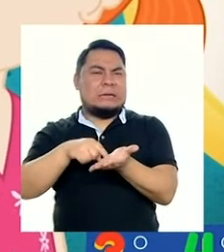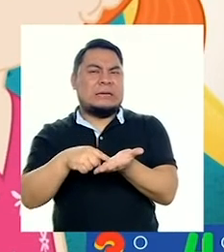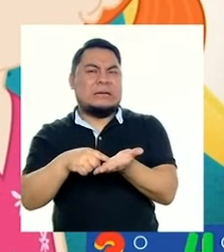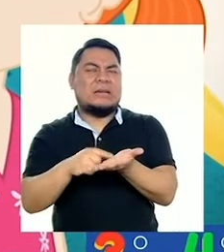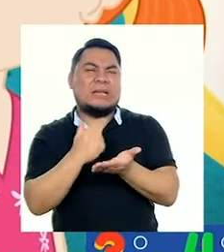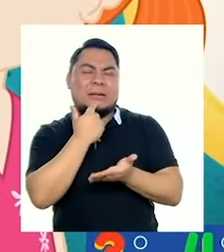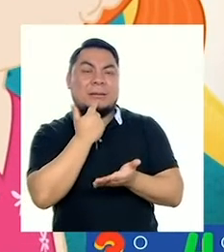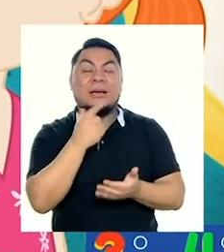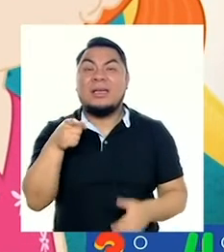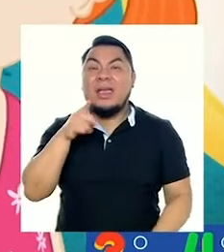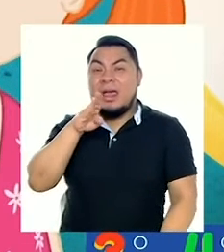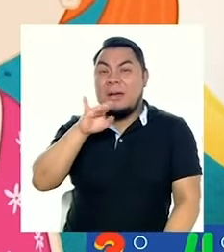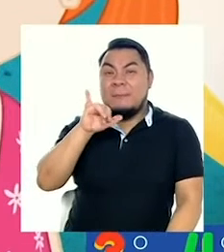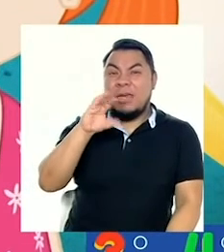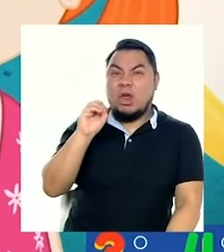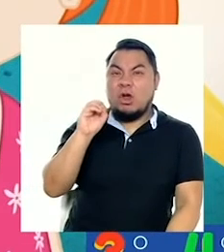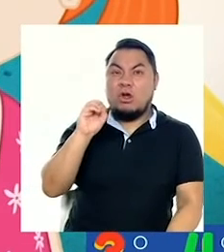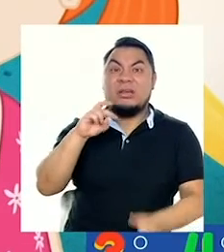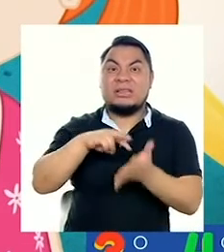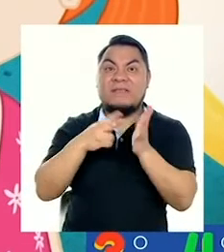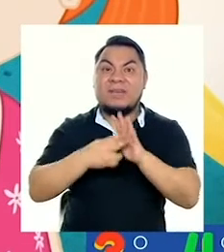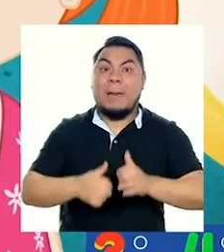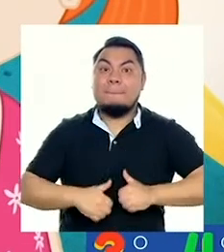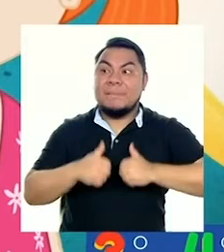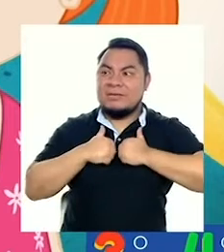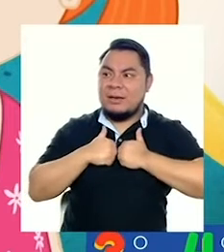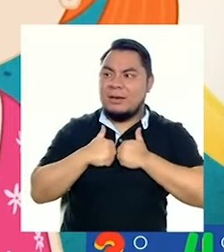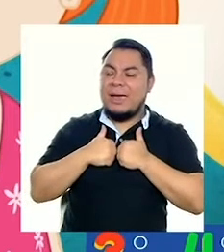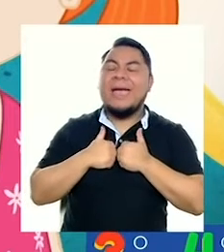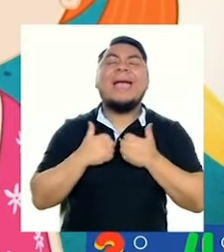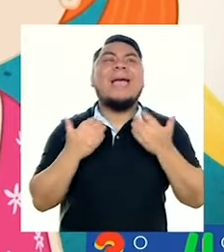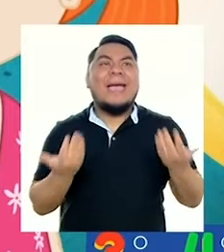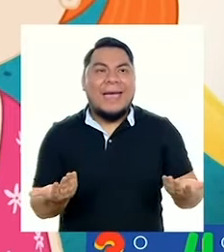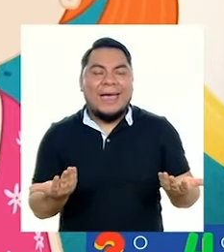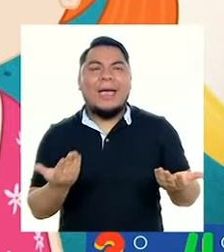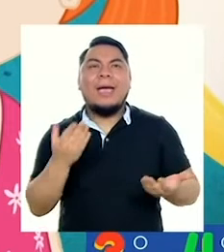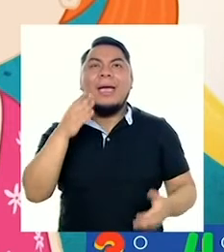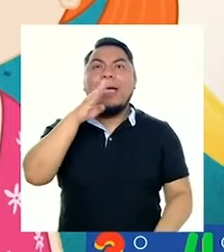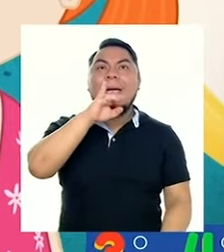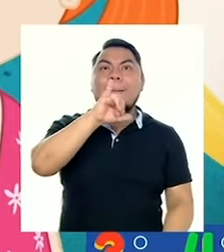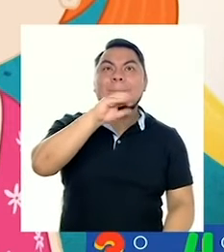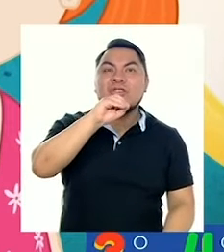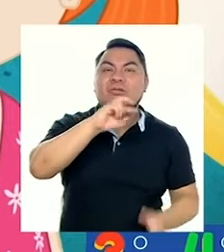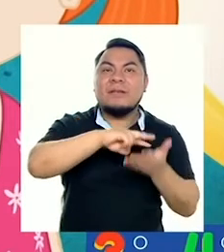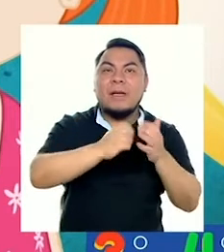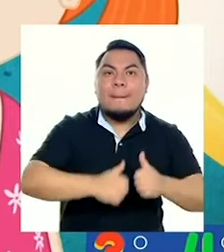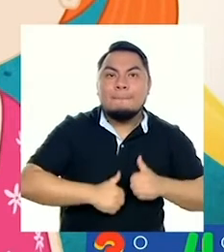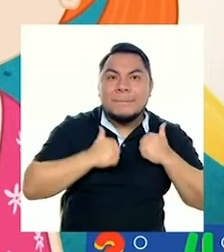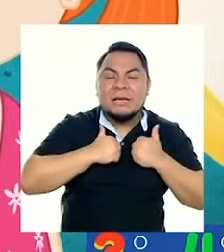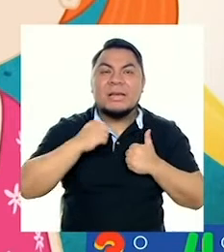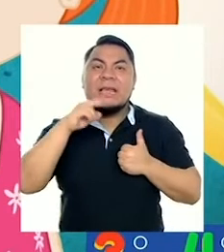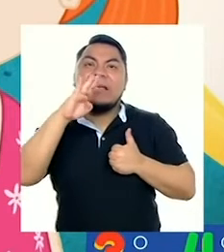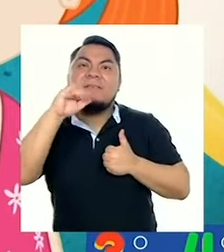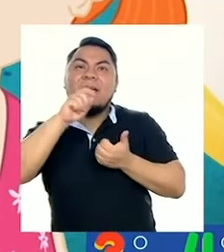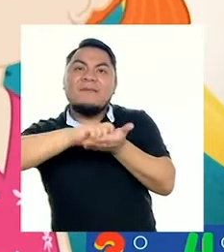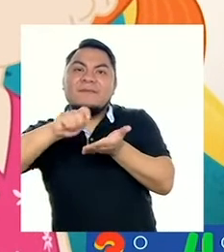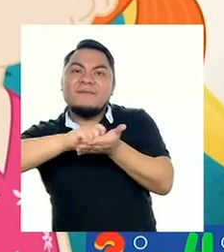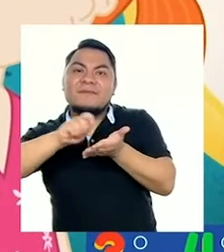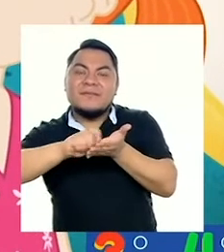bio significa vida. ¡Claro! Por eso la biografía es la historia escrita de la vida de